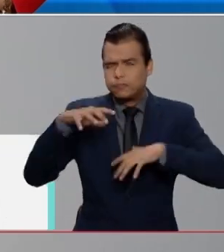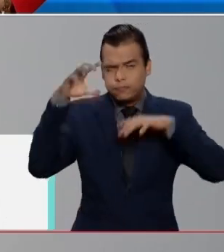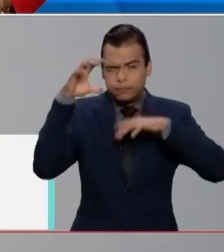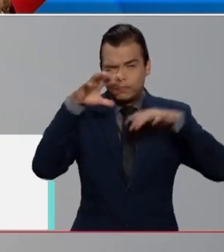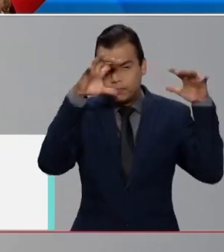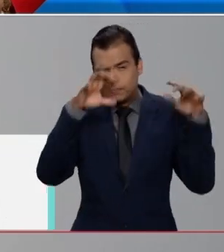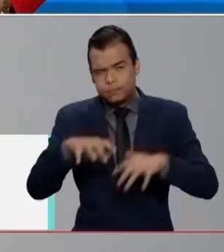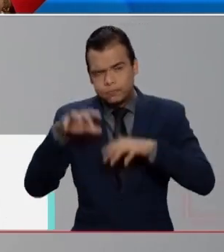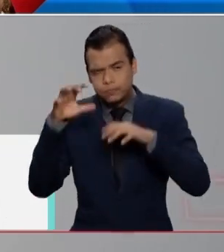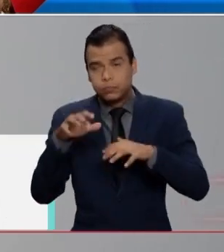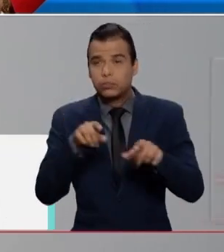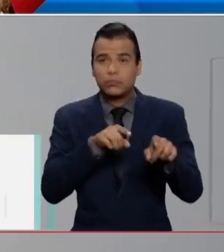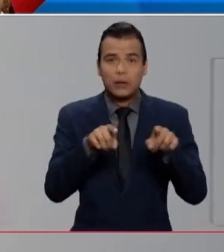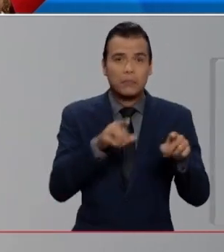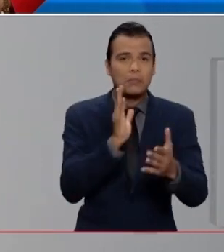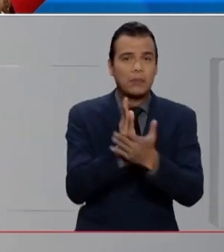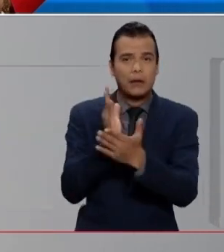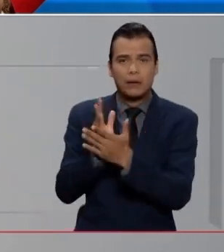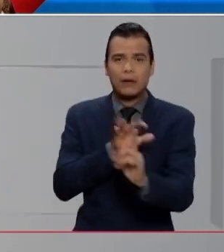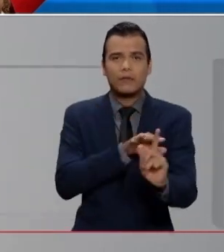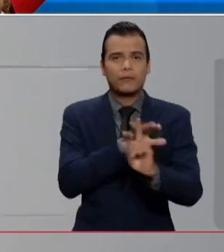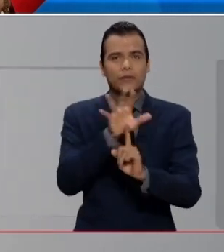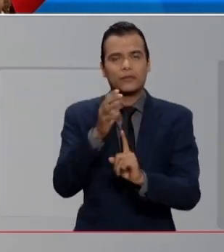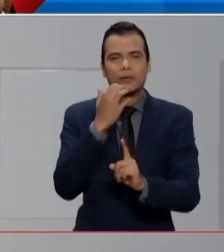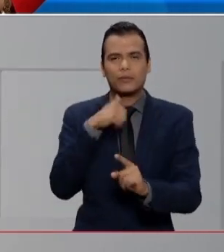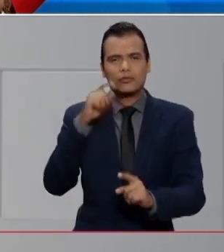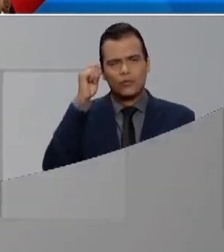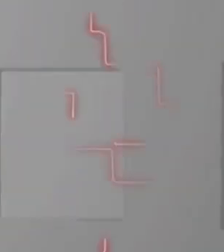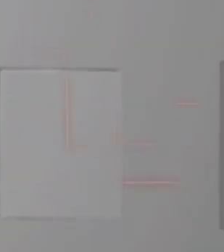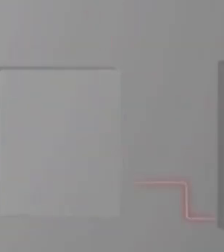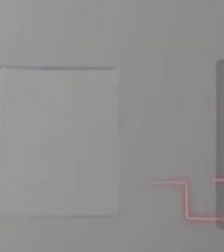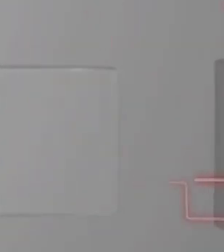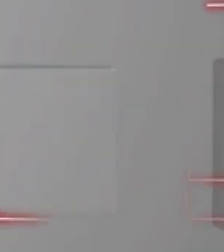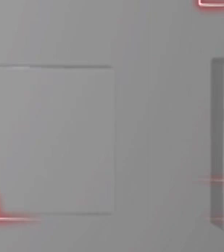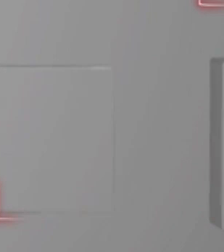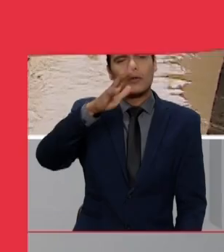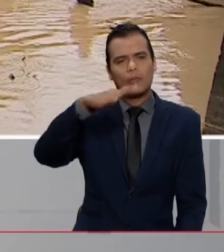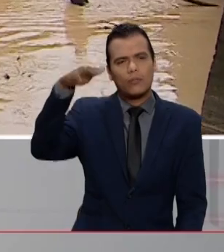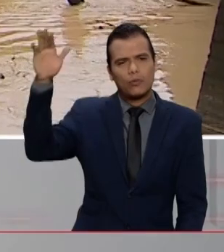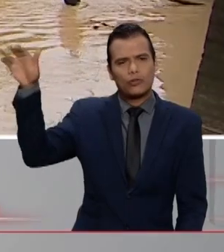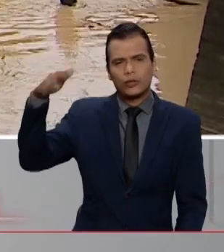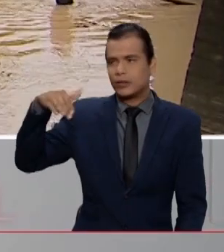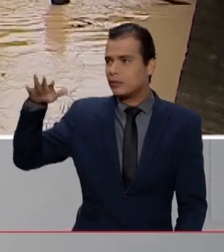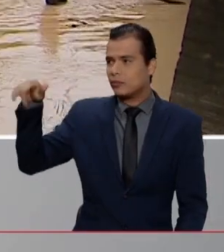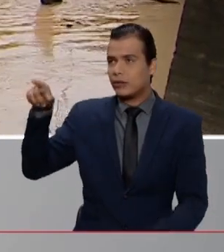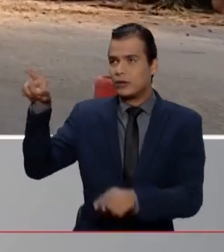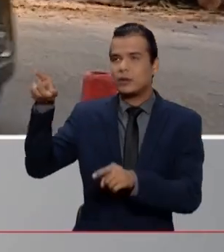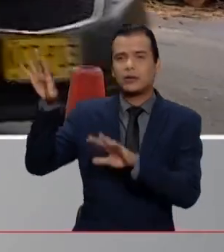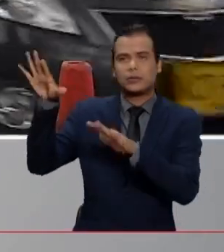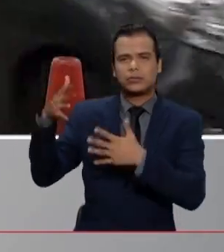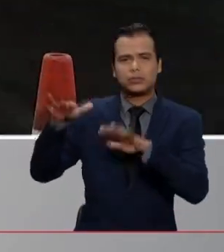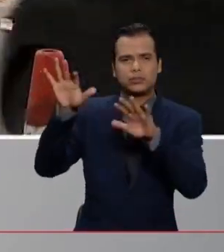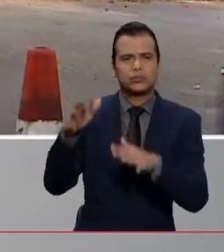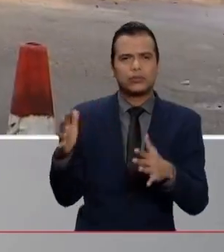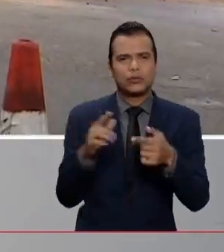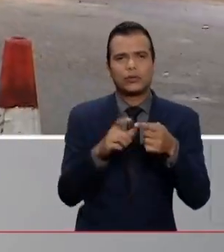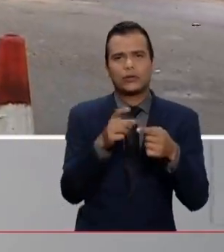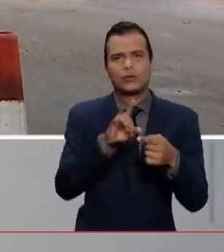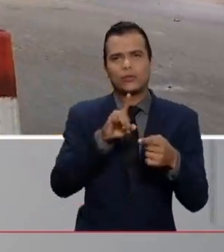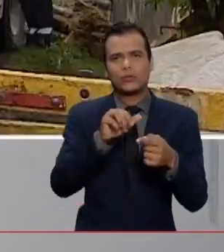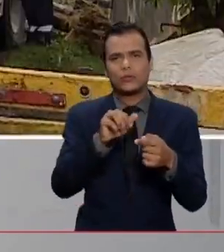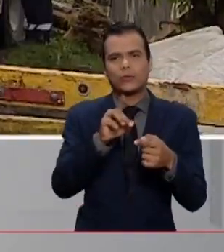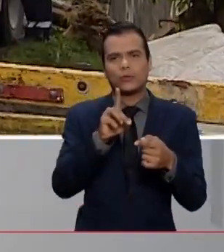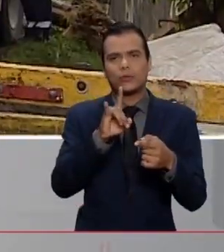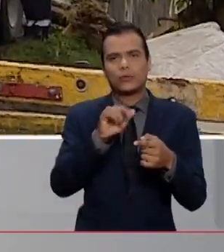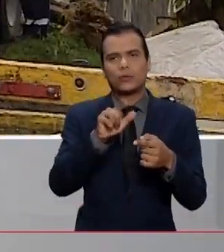Y es que en la zona montañosa de Uga, por ejemplo, hubo dos derrumbes. El primero entre Guadualejo y Puente Negro y el segundo en